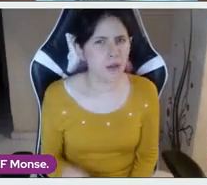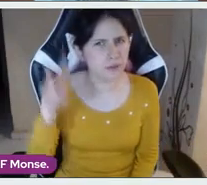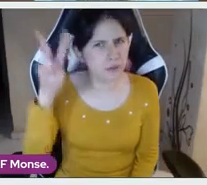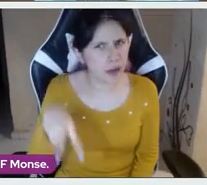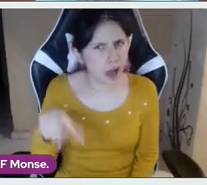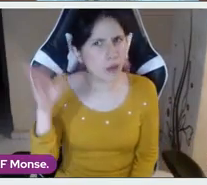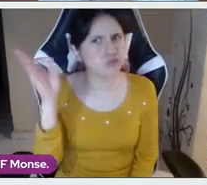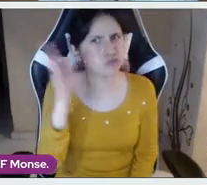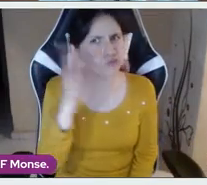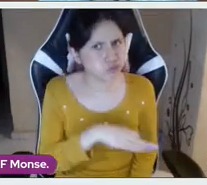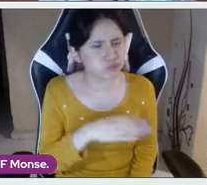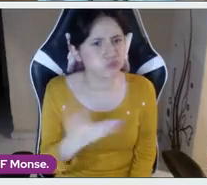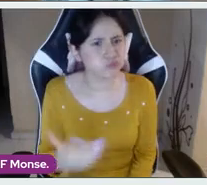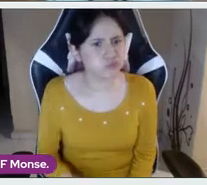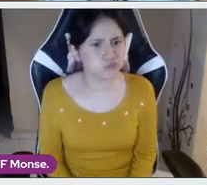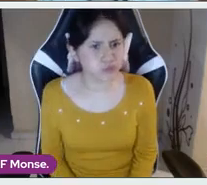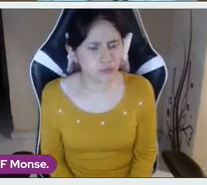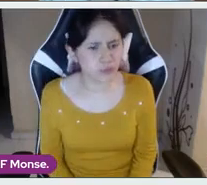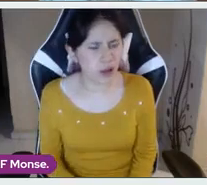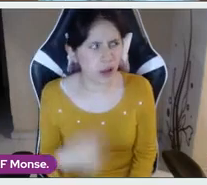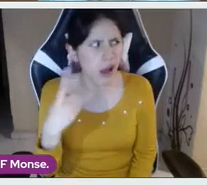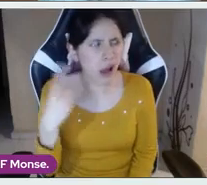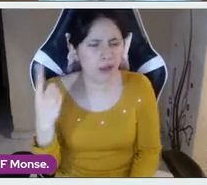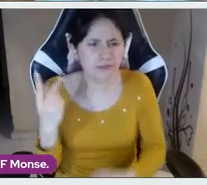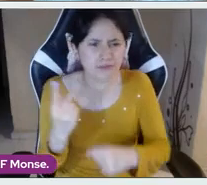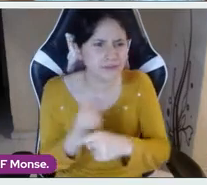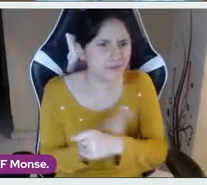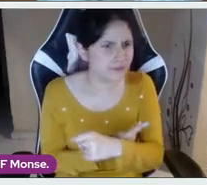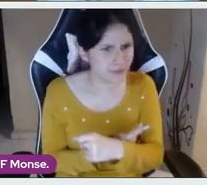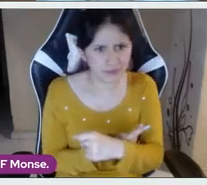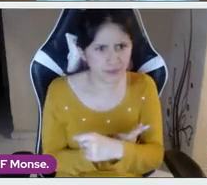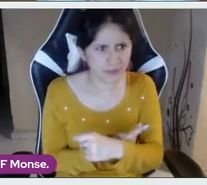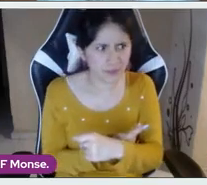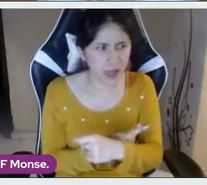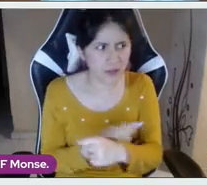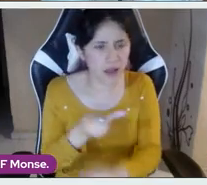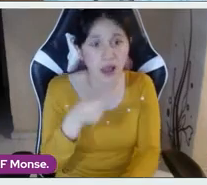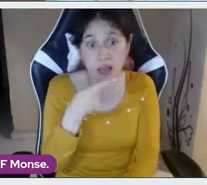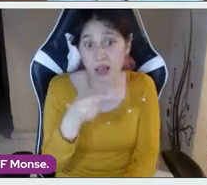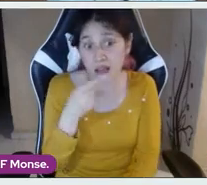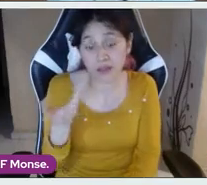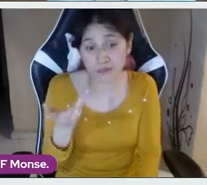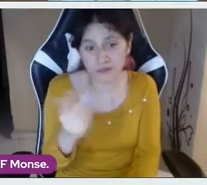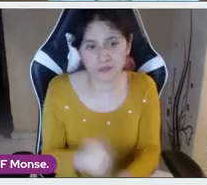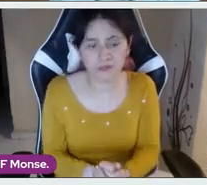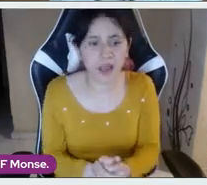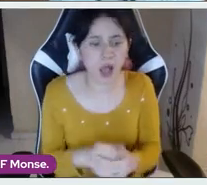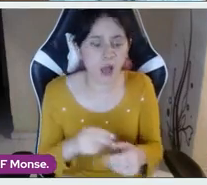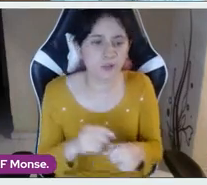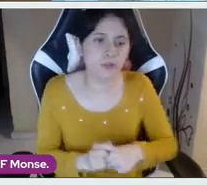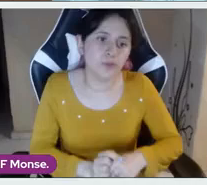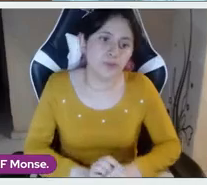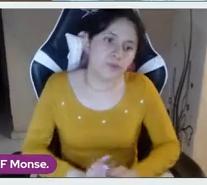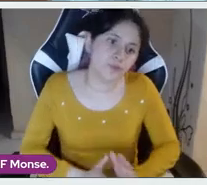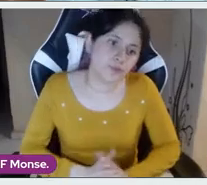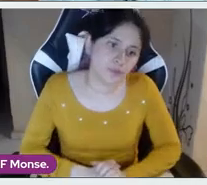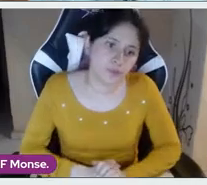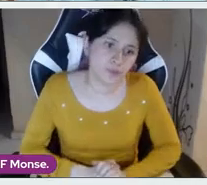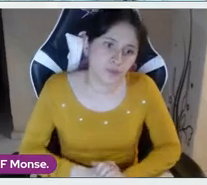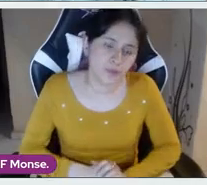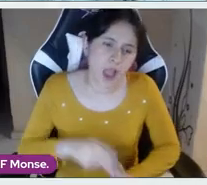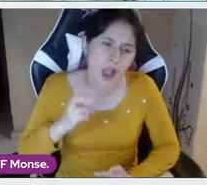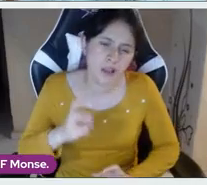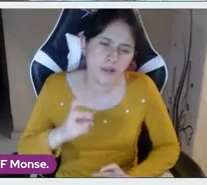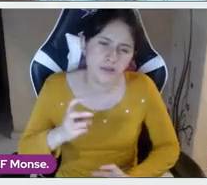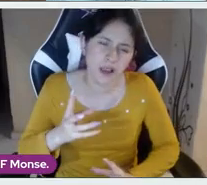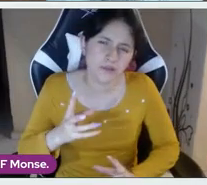realidad. ¿Qué pasa cuando se habla mucho, doctora, sobre